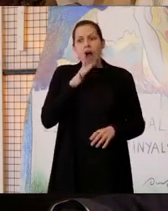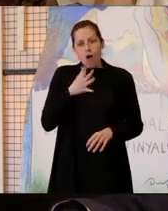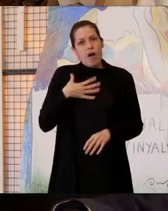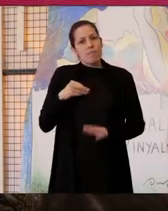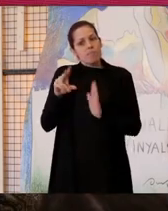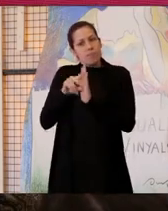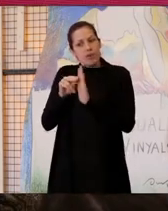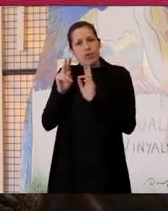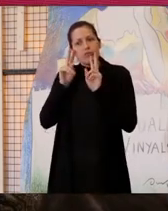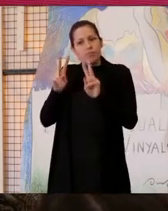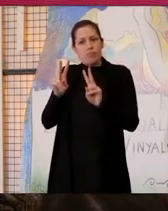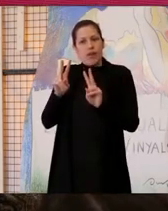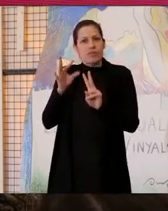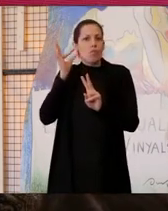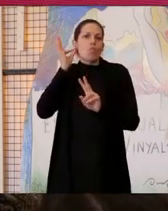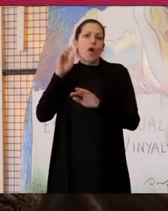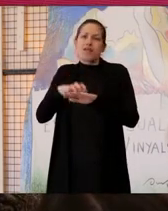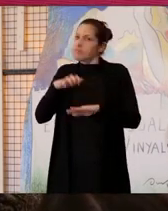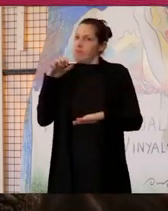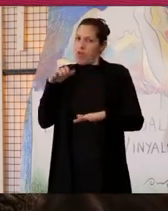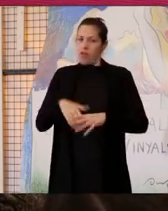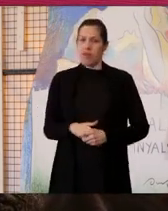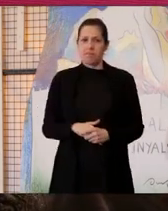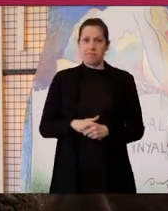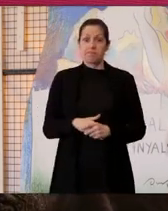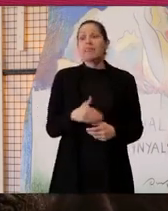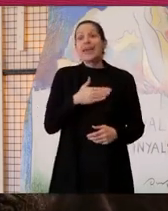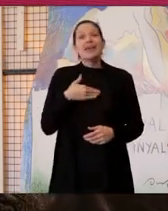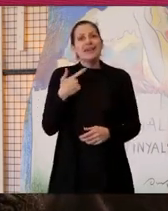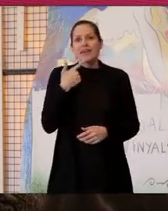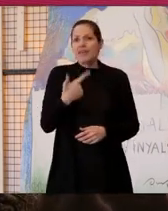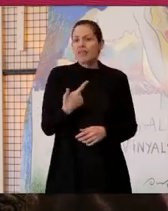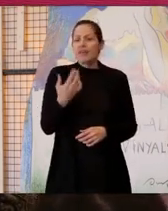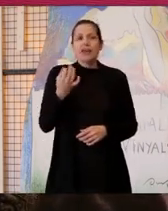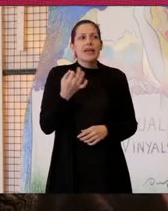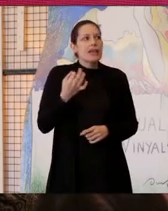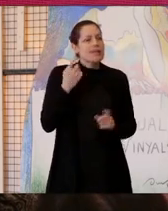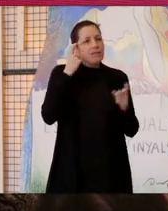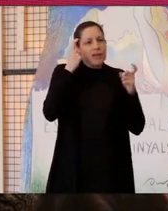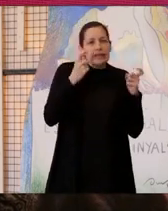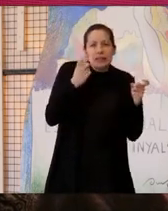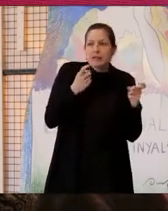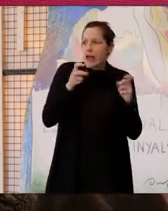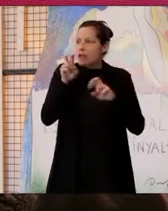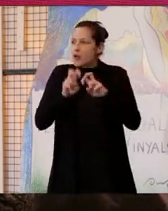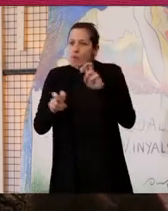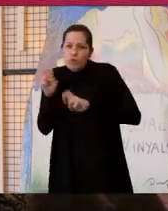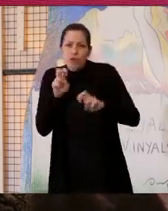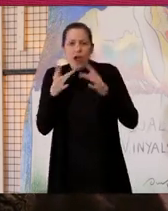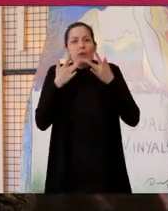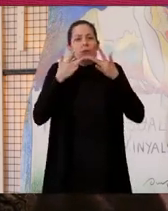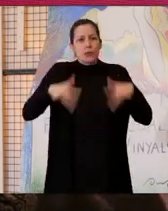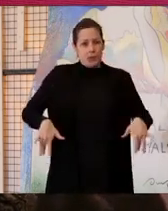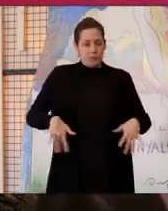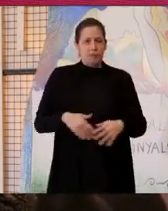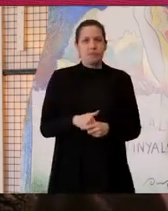mujeres Es decir de alguna manera Hay que neutralizar podría hablar muchísimo más rato